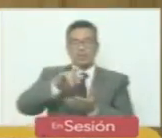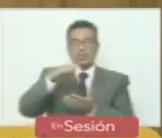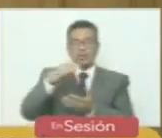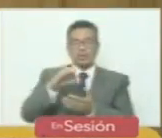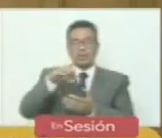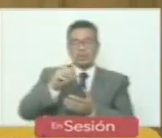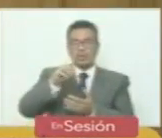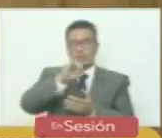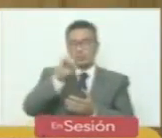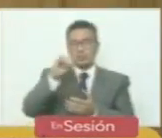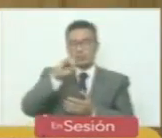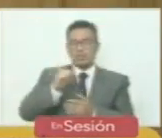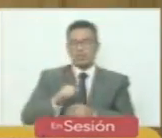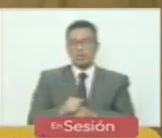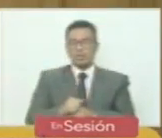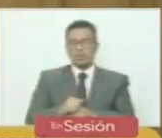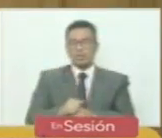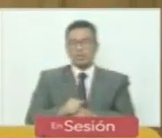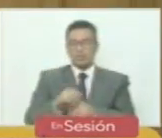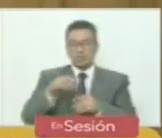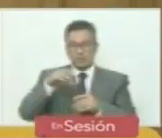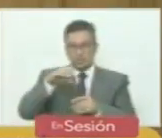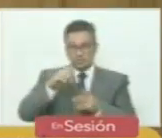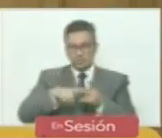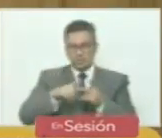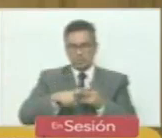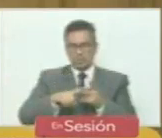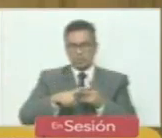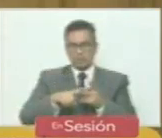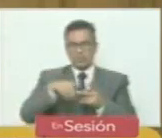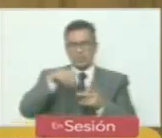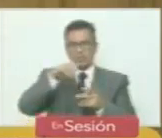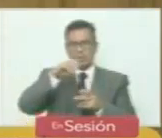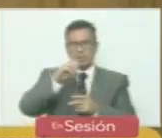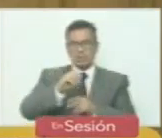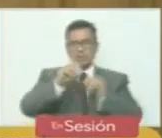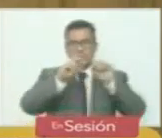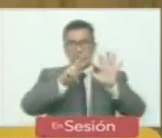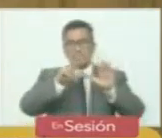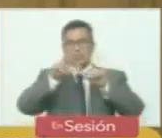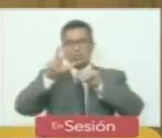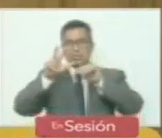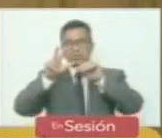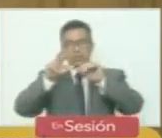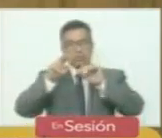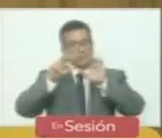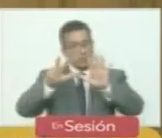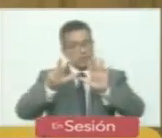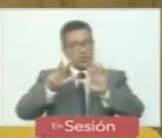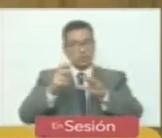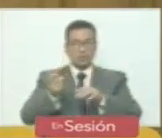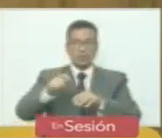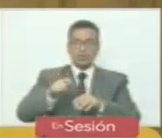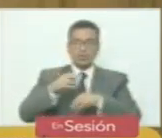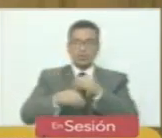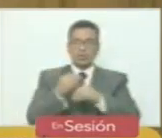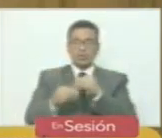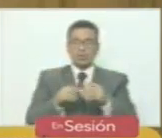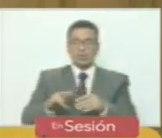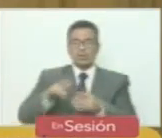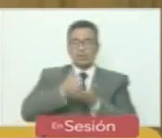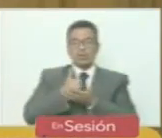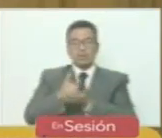OASI, con su código ESU-078, la cual mayormente fue empleada para llevar